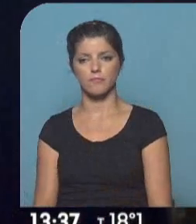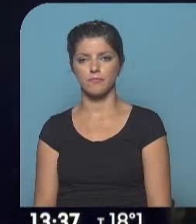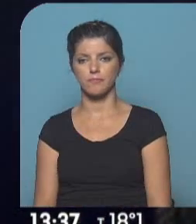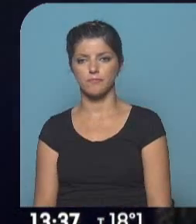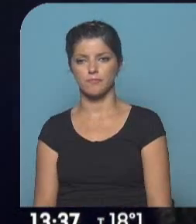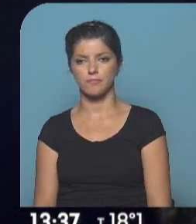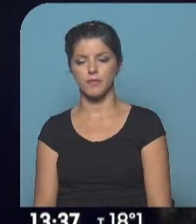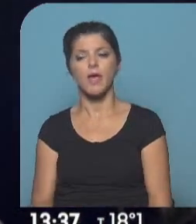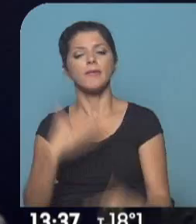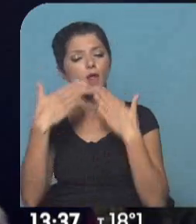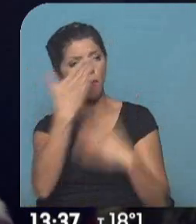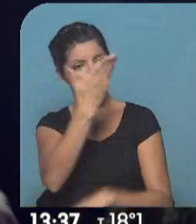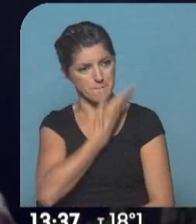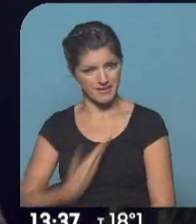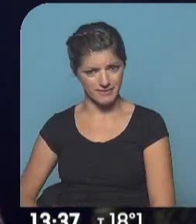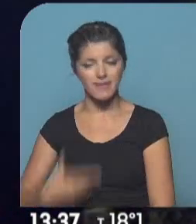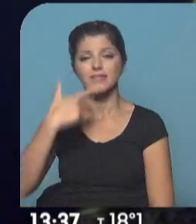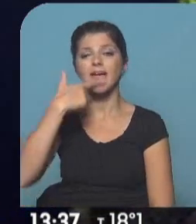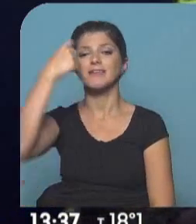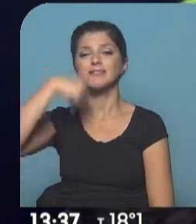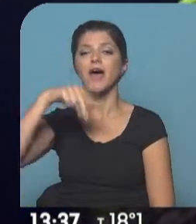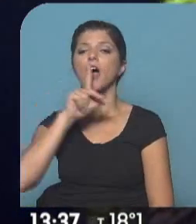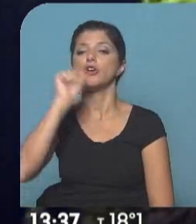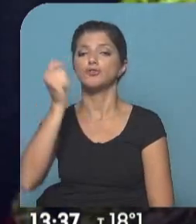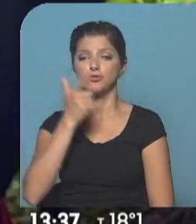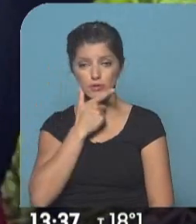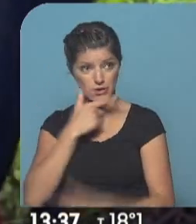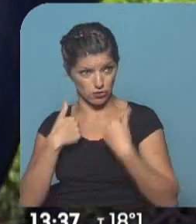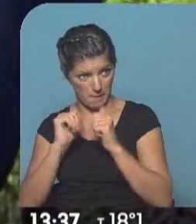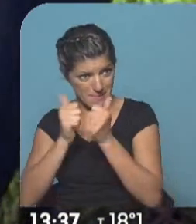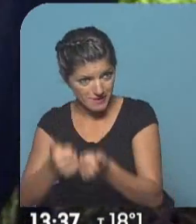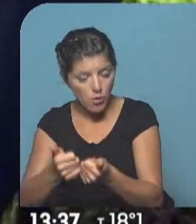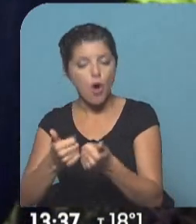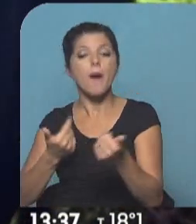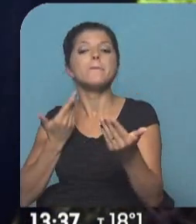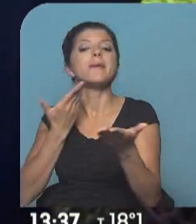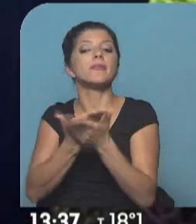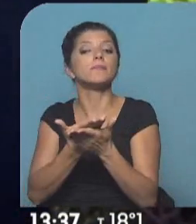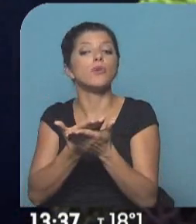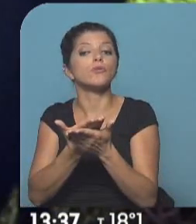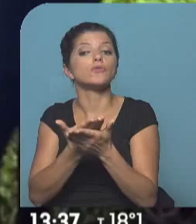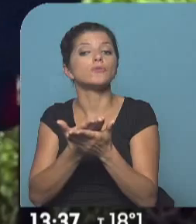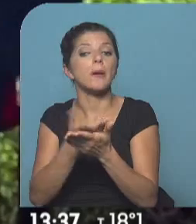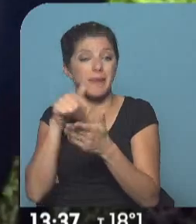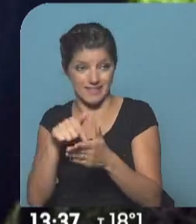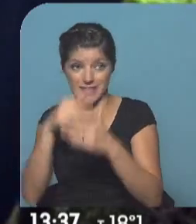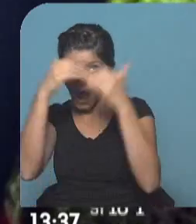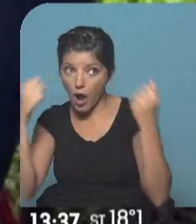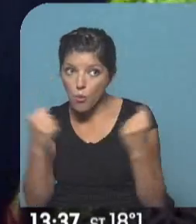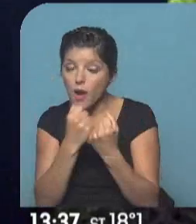con el gobierno del presidente Santos, insistimos en la urgencia de este cese